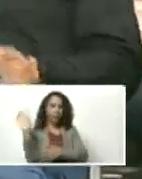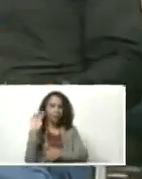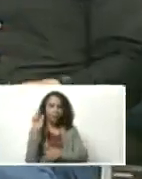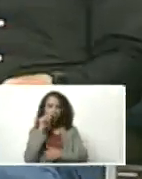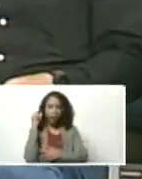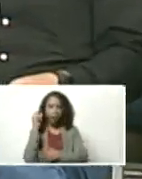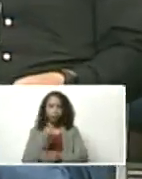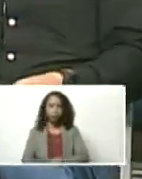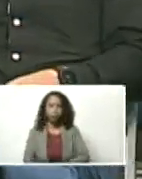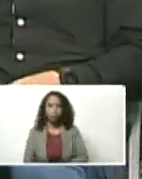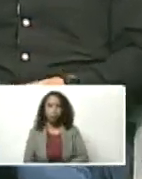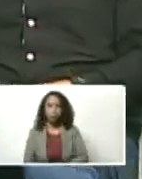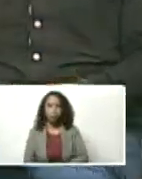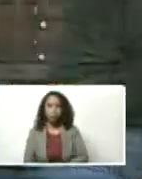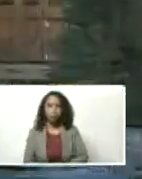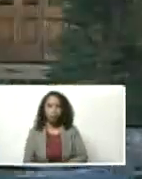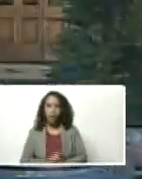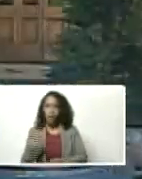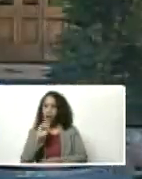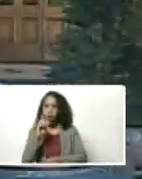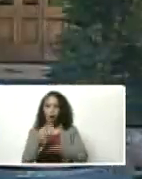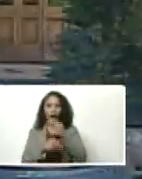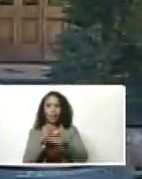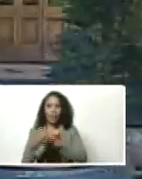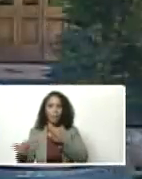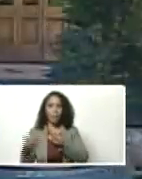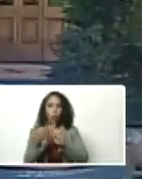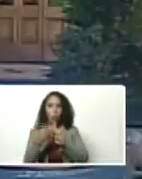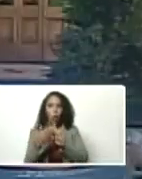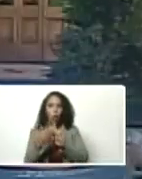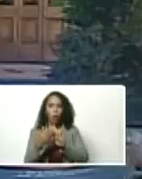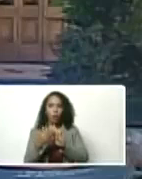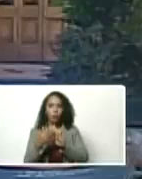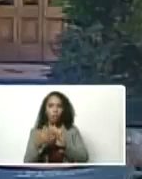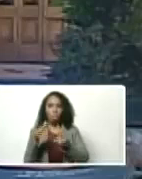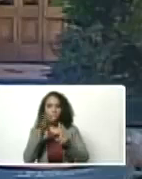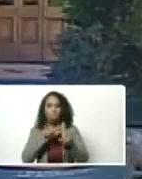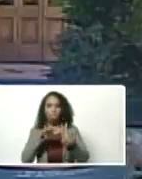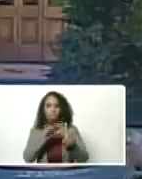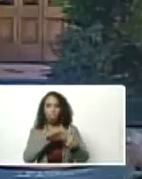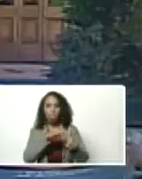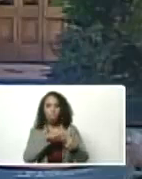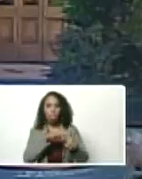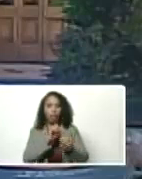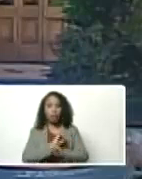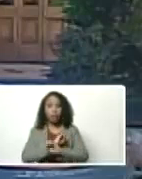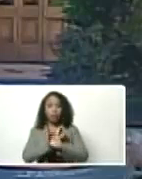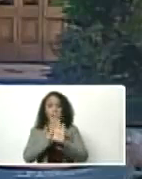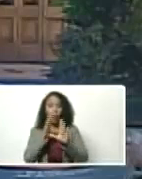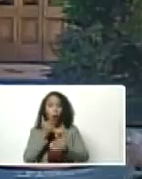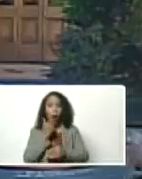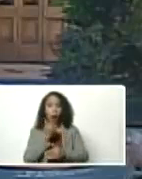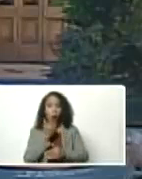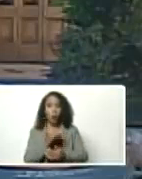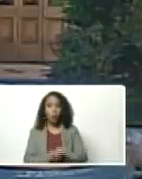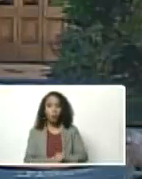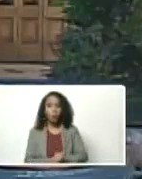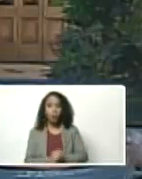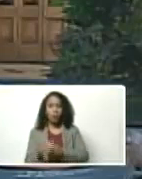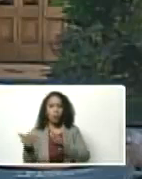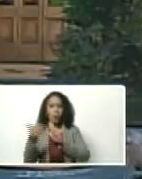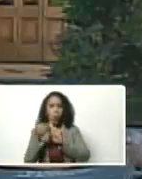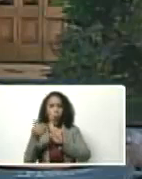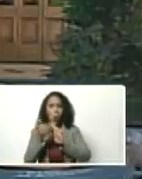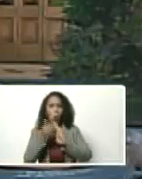y las venezolanas, y no va a haber sanciones, amenazas, declaraciones,